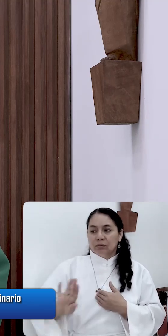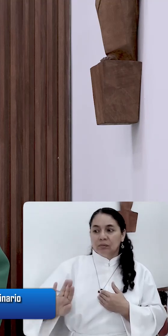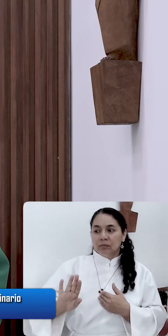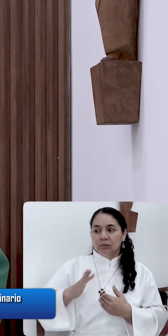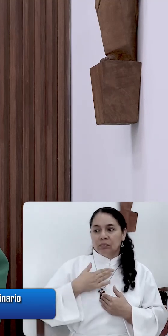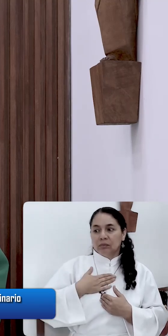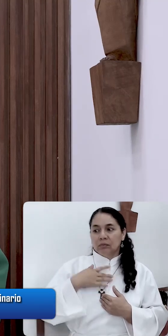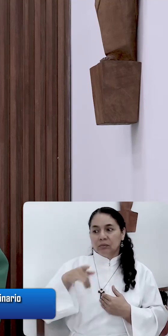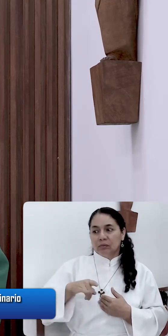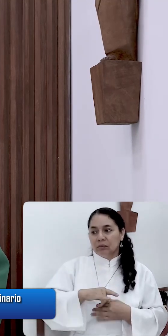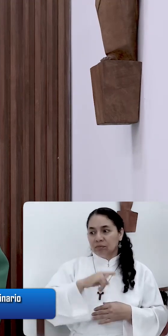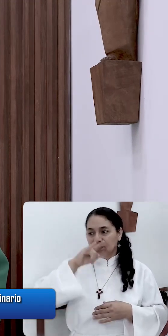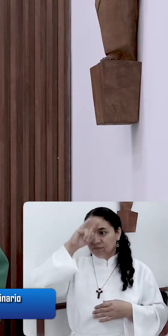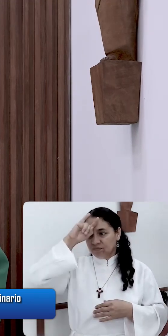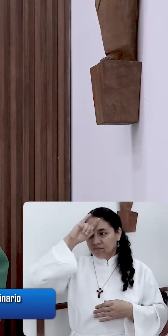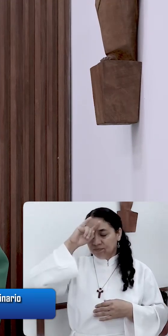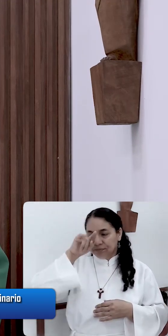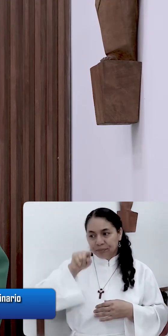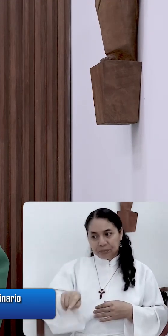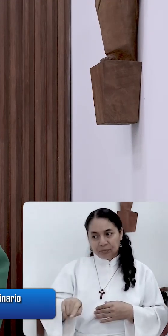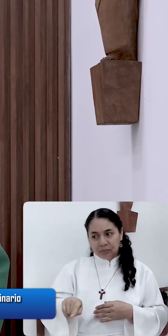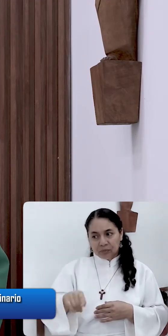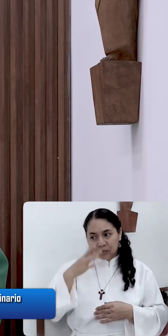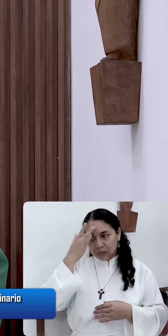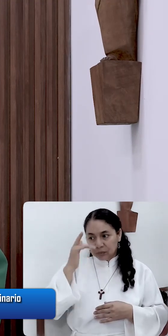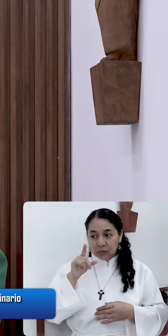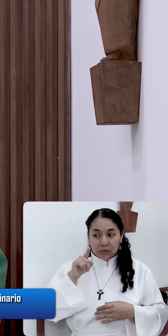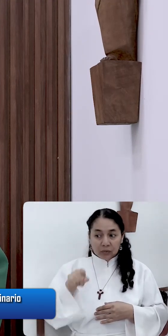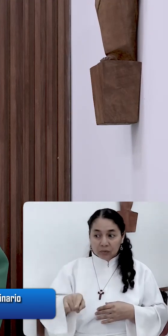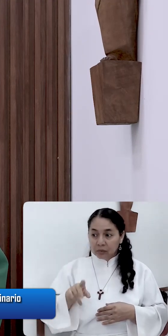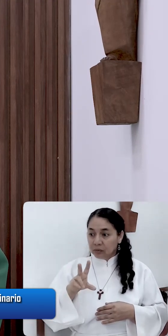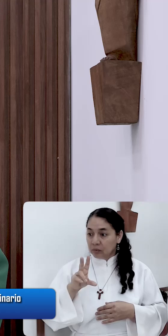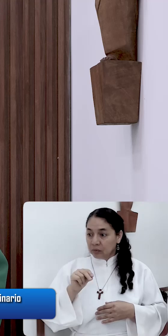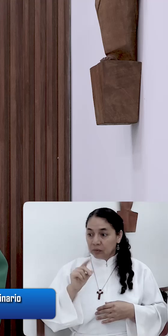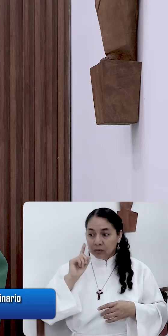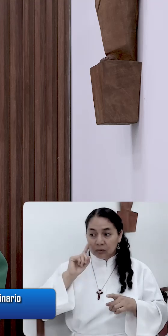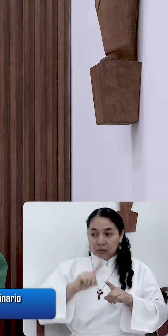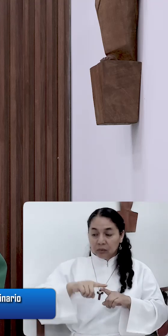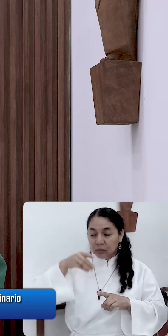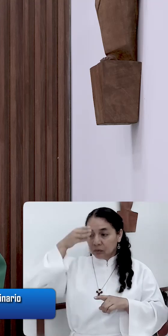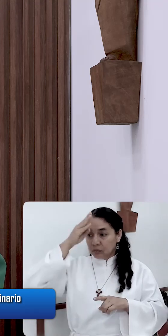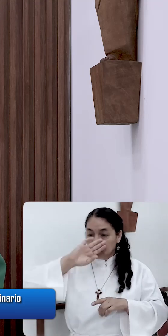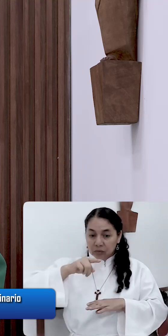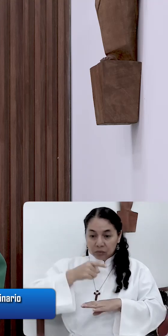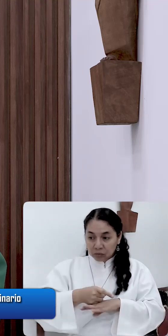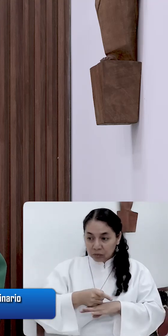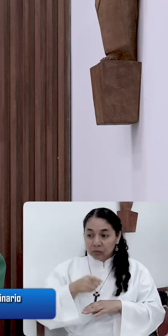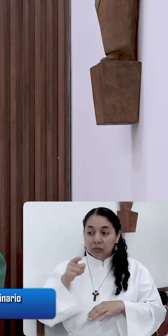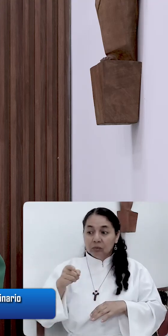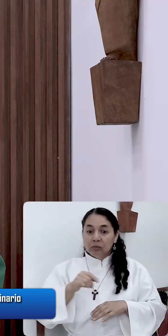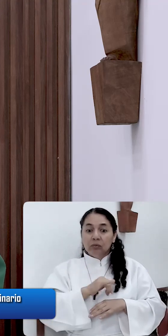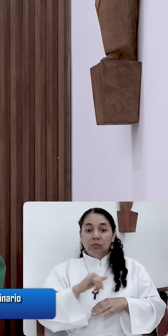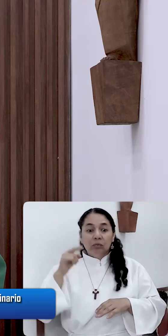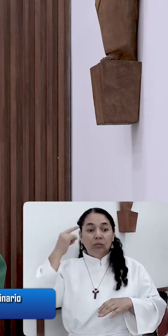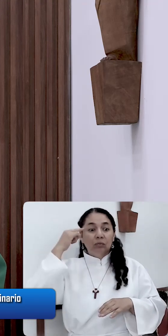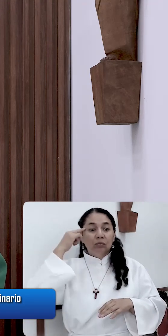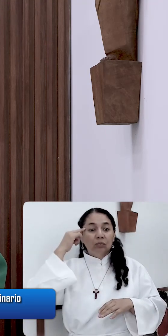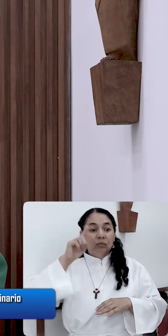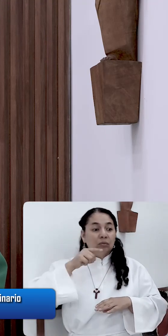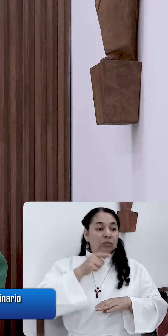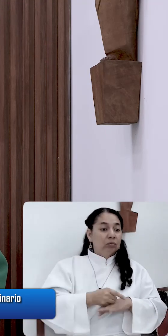mí, Satanás, porque tú no juzgas según Dios, sino según los hombres.